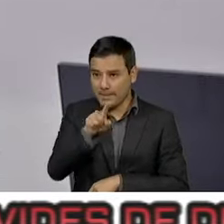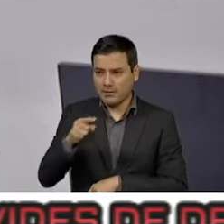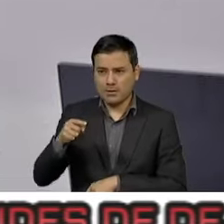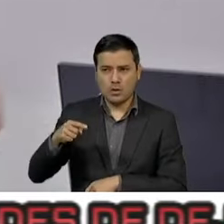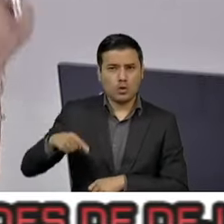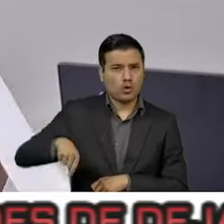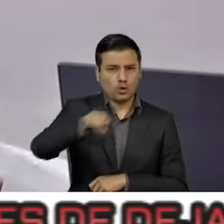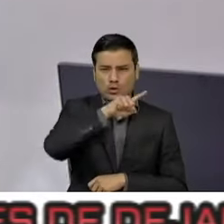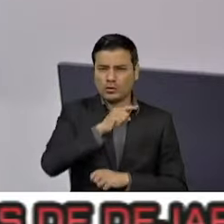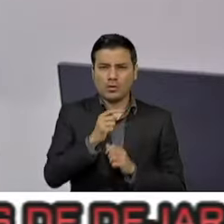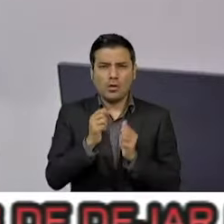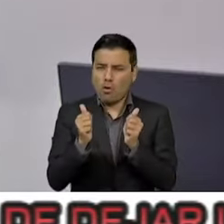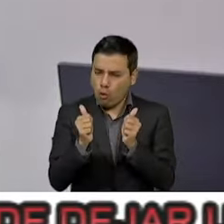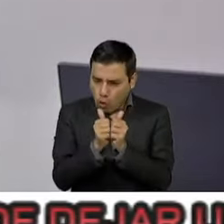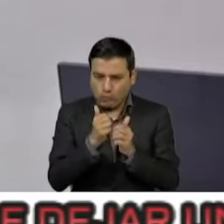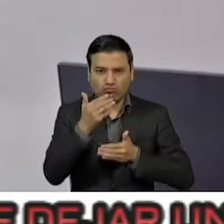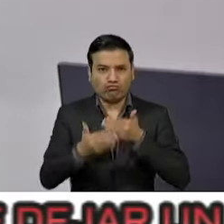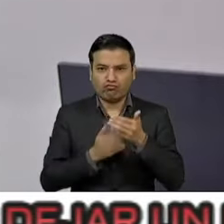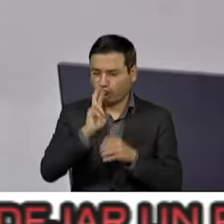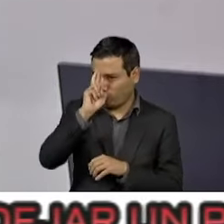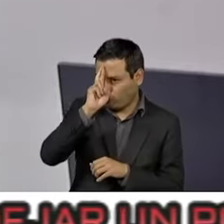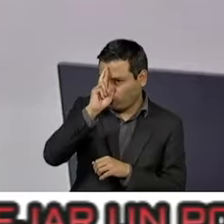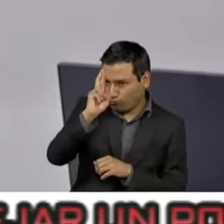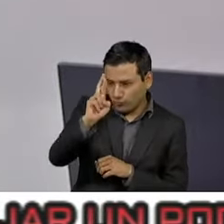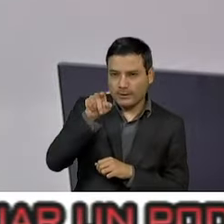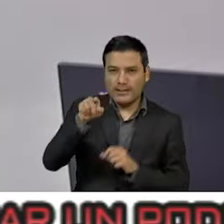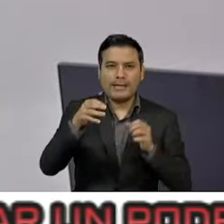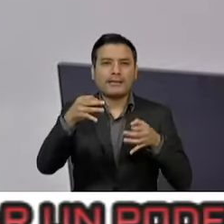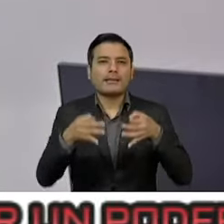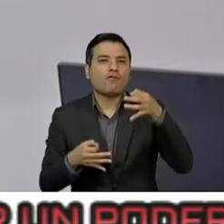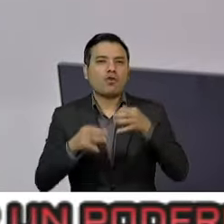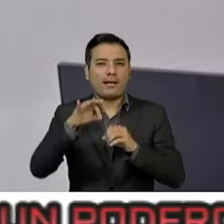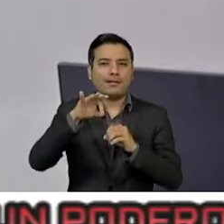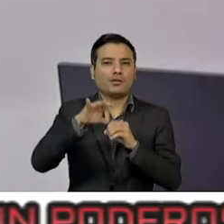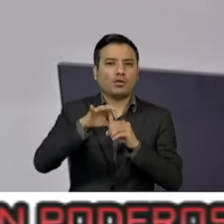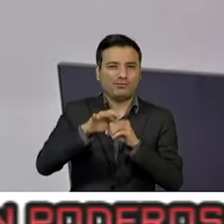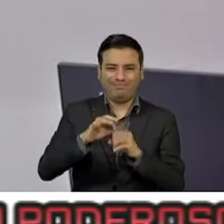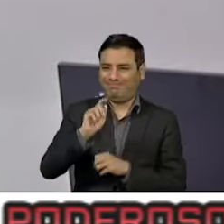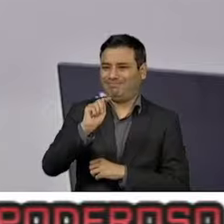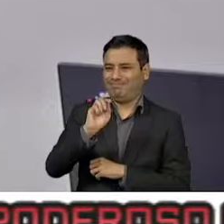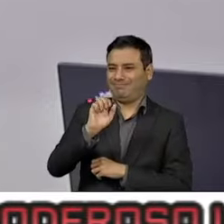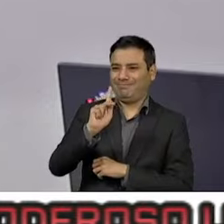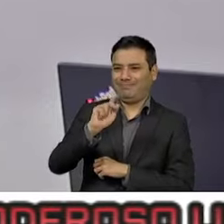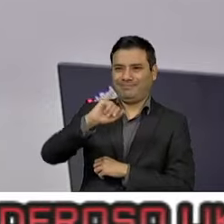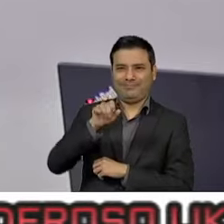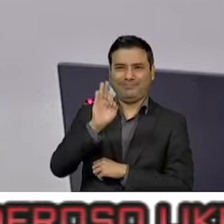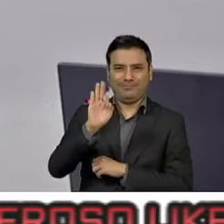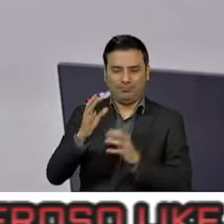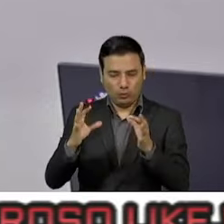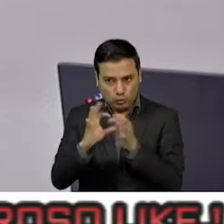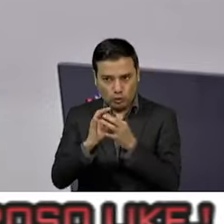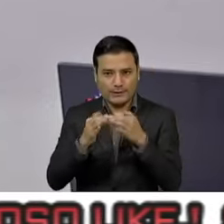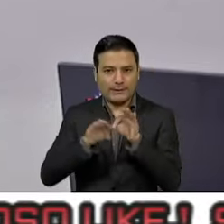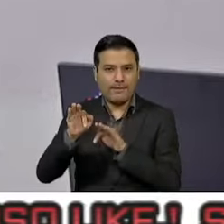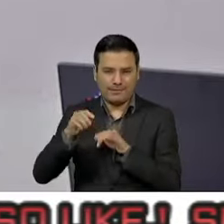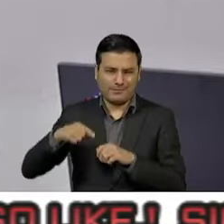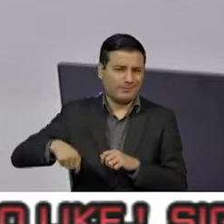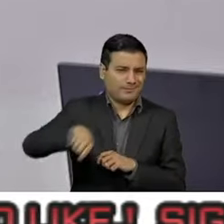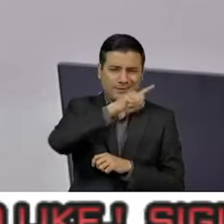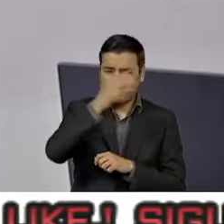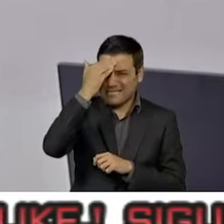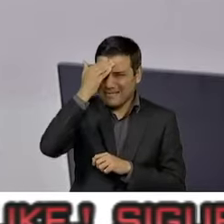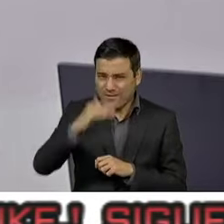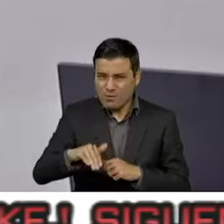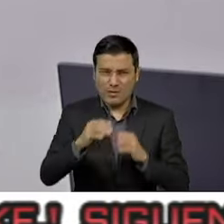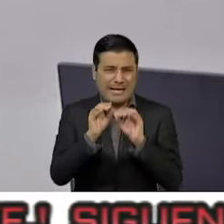gran respeto en nuestras relaciones con el Tribunal Electoral del Poder Judicial de la Federación. Tenemos perfectamente claro que